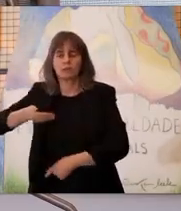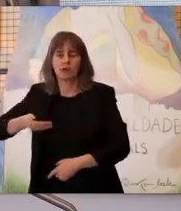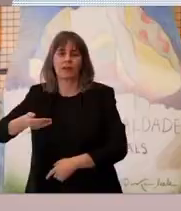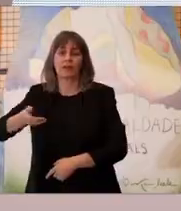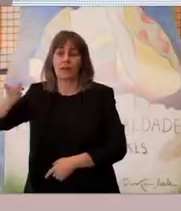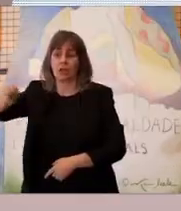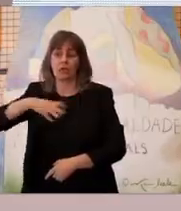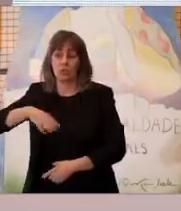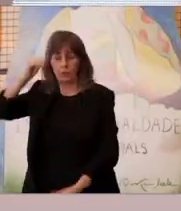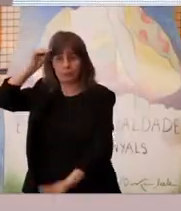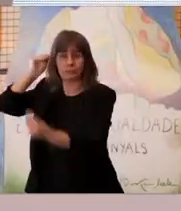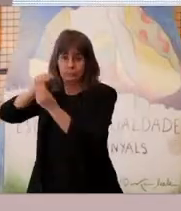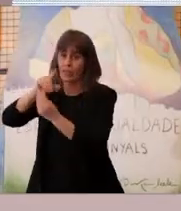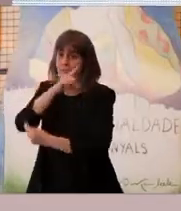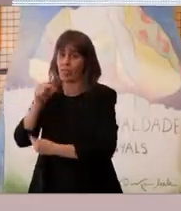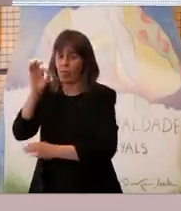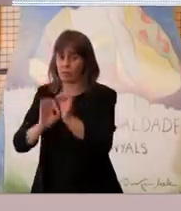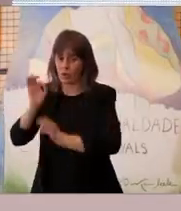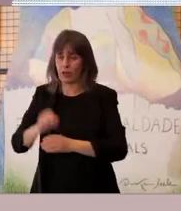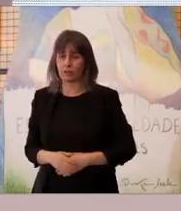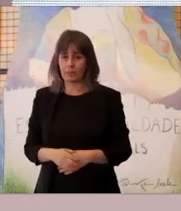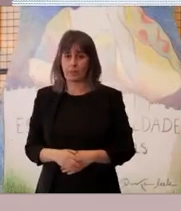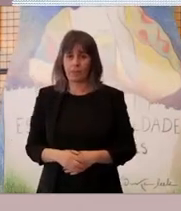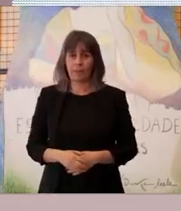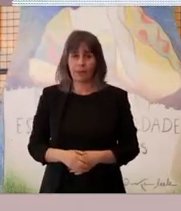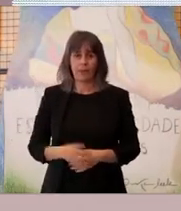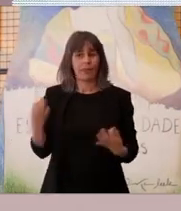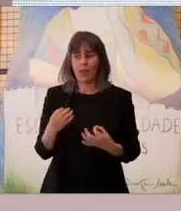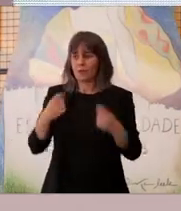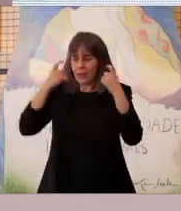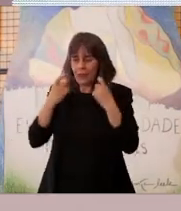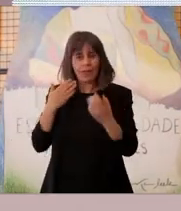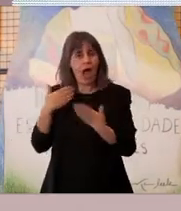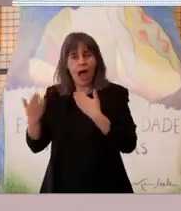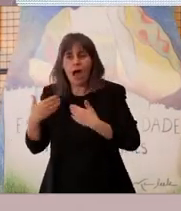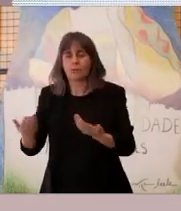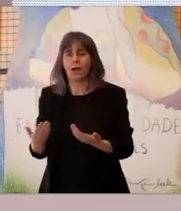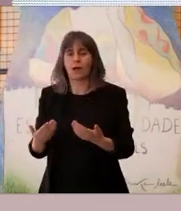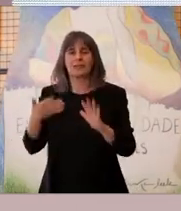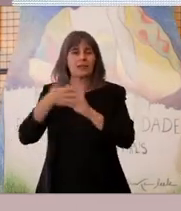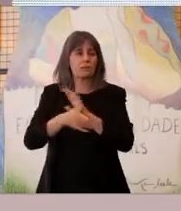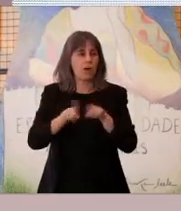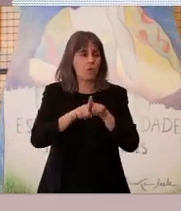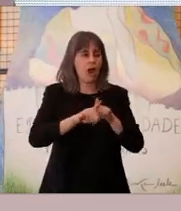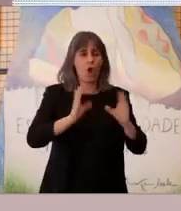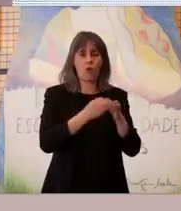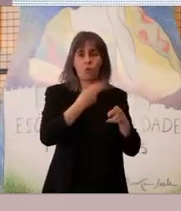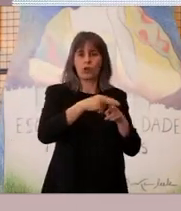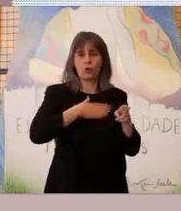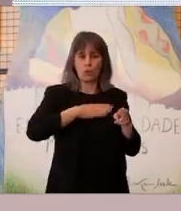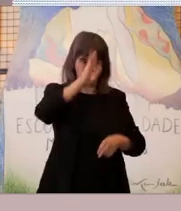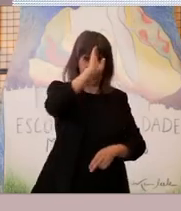pueden compartir 100% si no son vitales tenemos que ser de hablar no esto no significa traicionar a nada a nadie sino